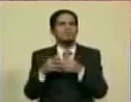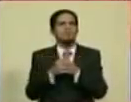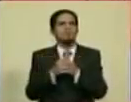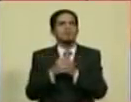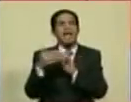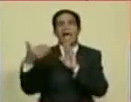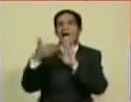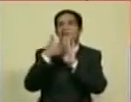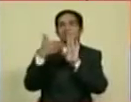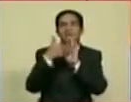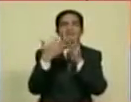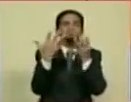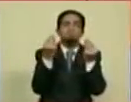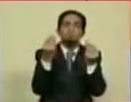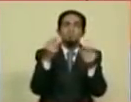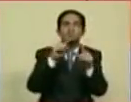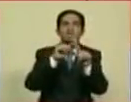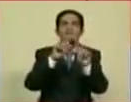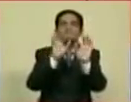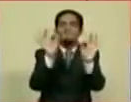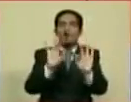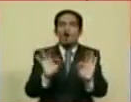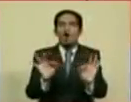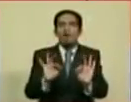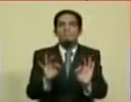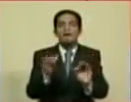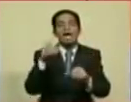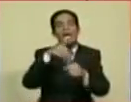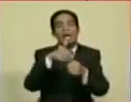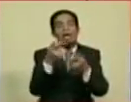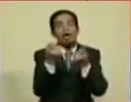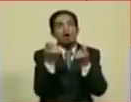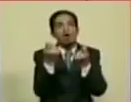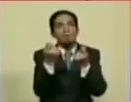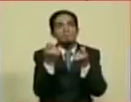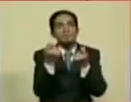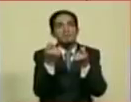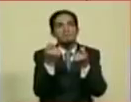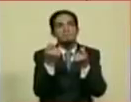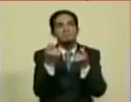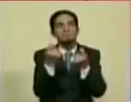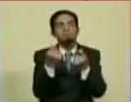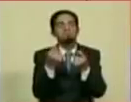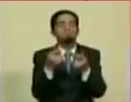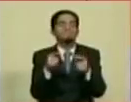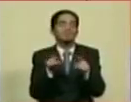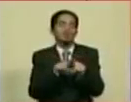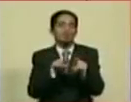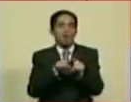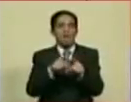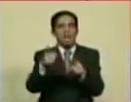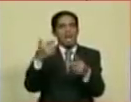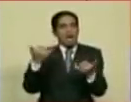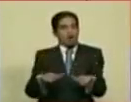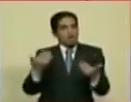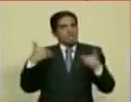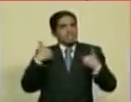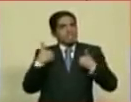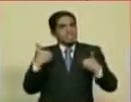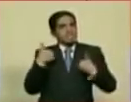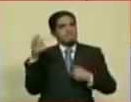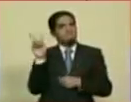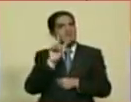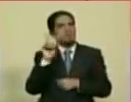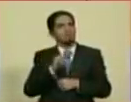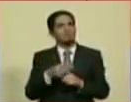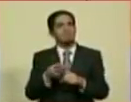ataques multiforma en el campo económico como lo ha sufrido el pueblo venezolano. Para que ustedes vean el